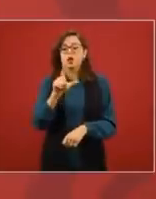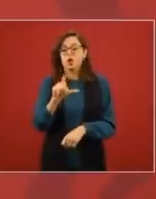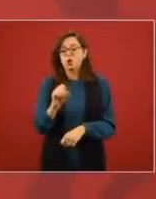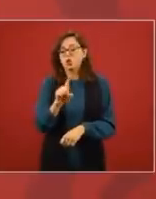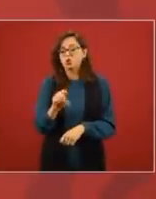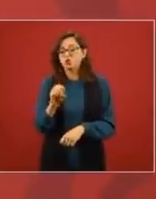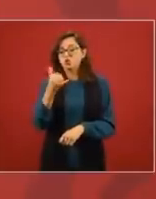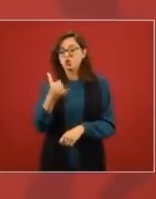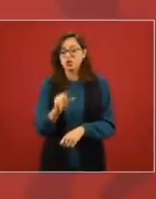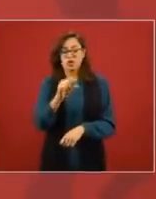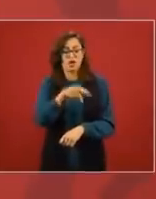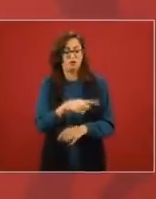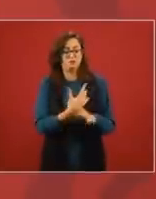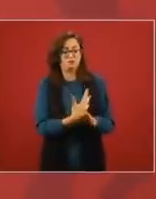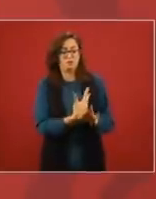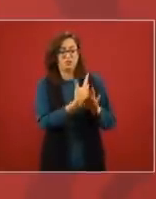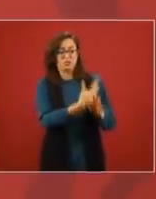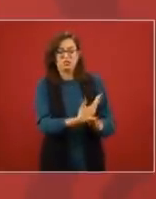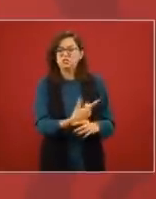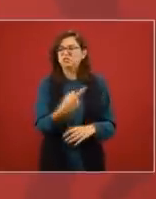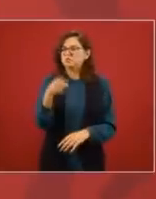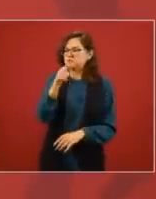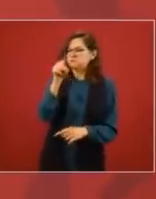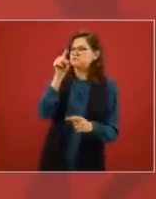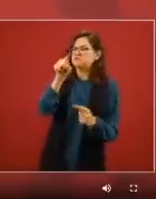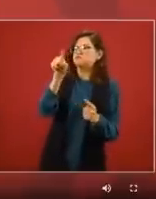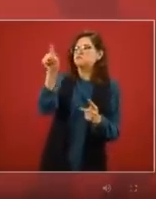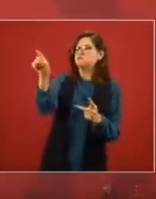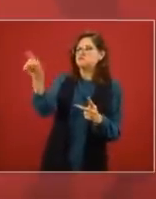dice que tiene pruebas